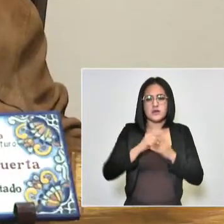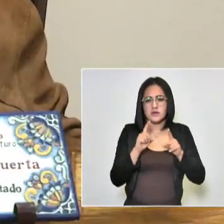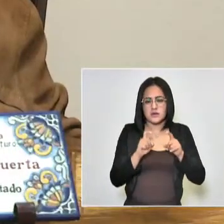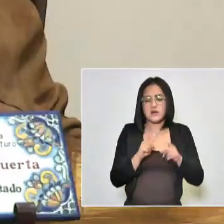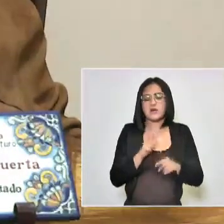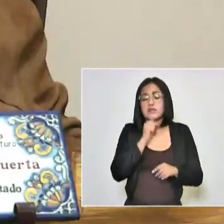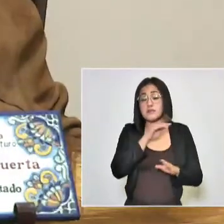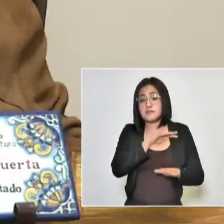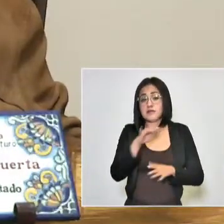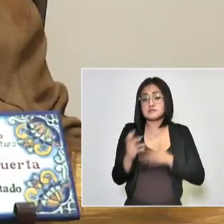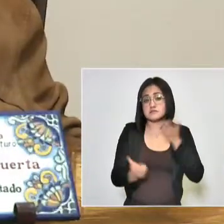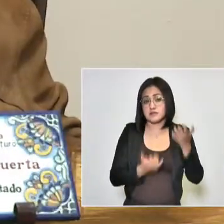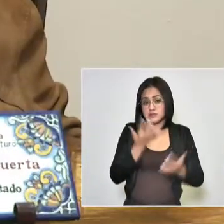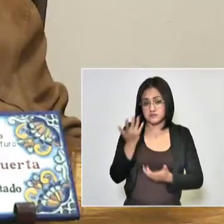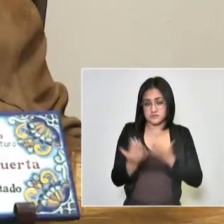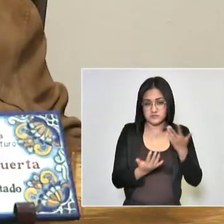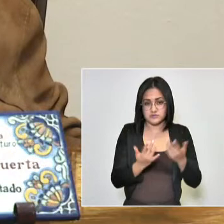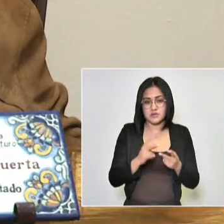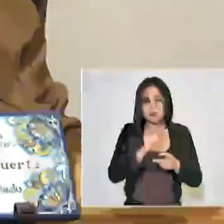incendios.